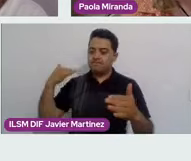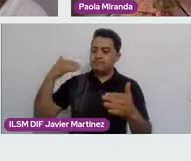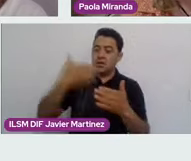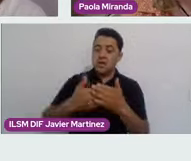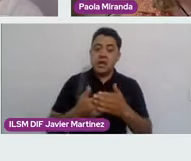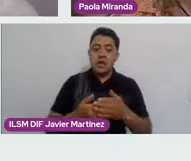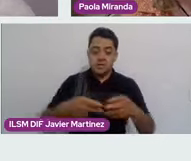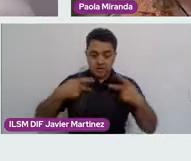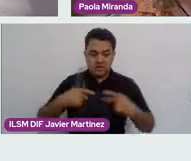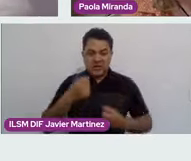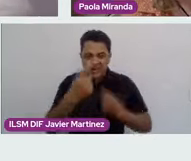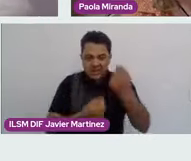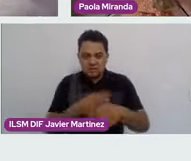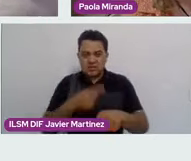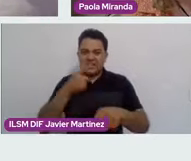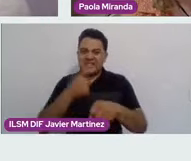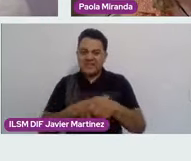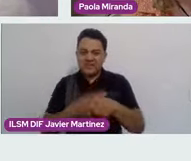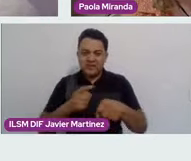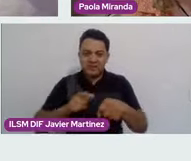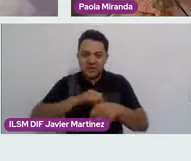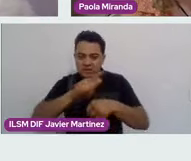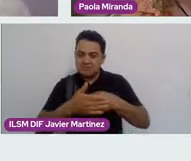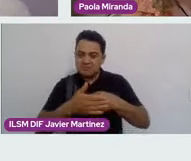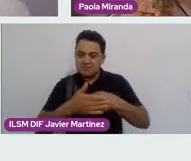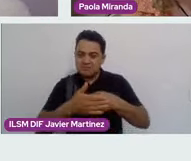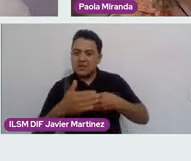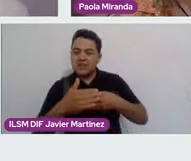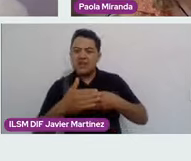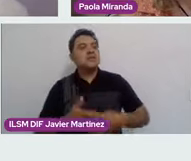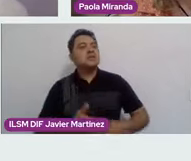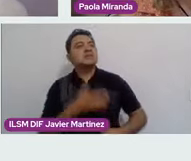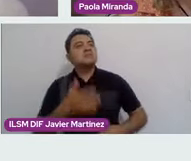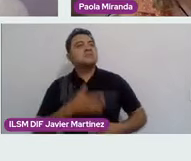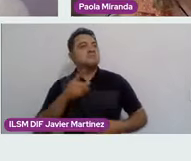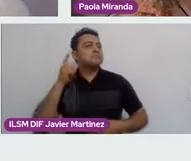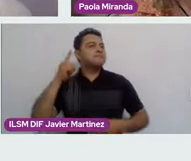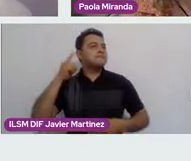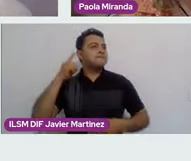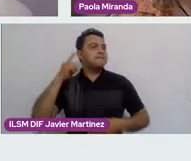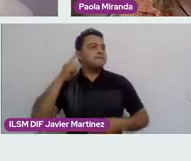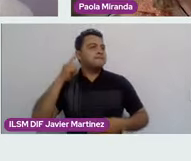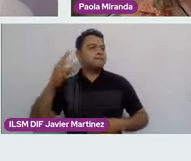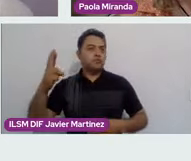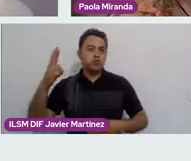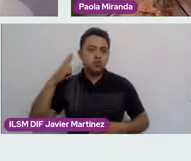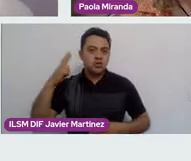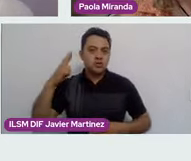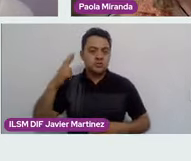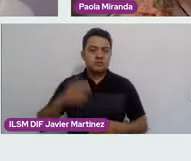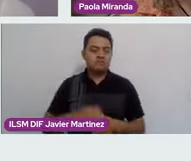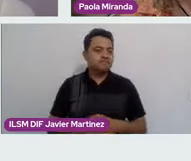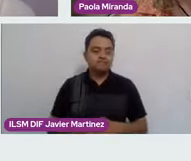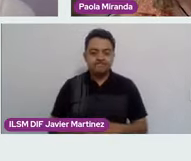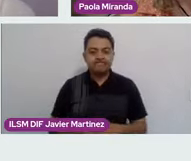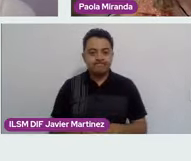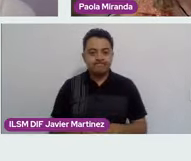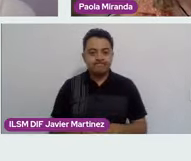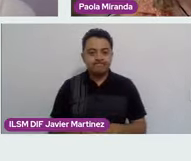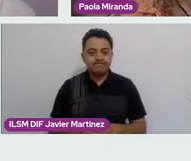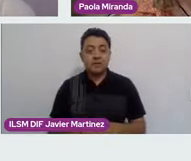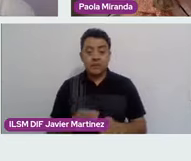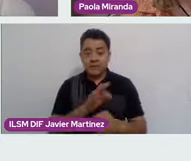fue la anosmia o la disosmia. Sí, y ya para esta última epidemia, muchos pacientes lo que